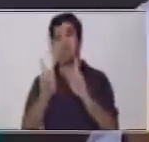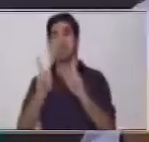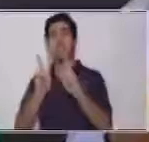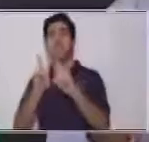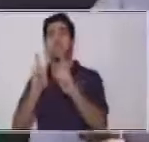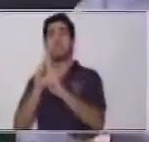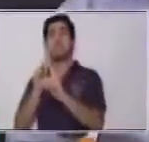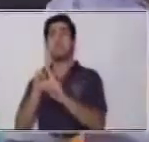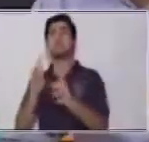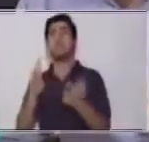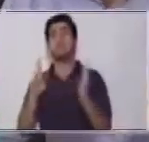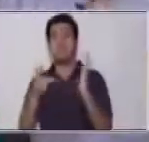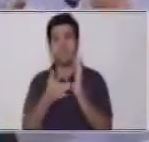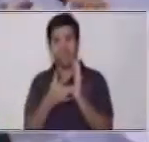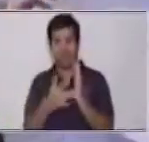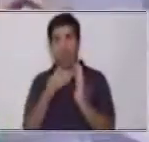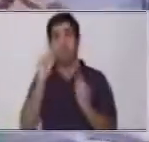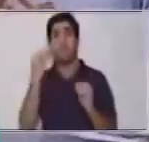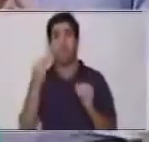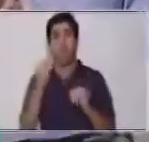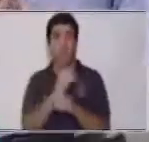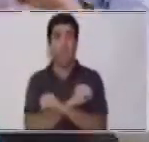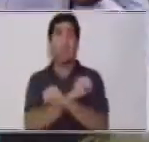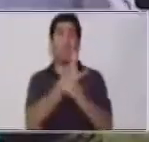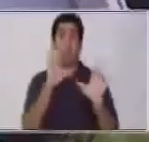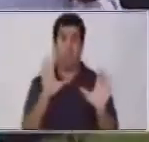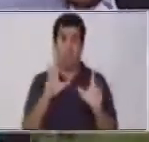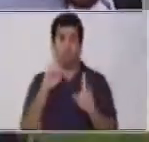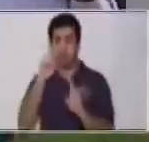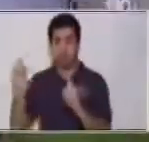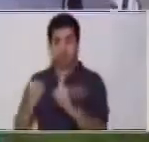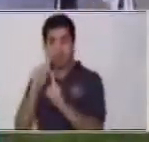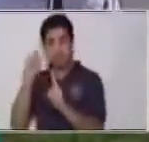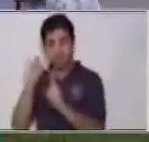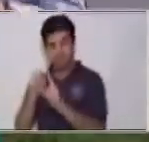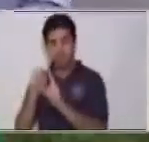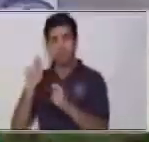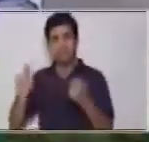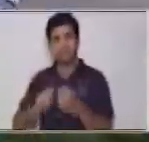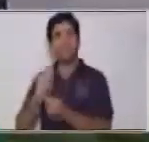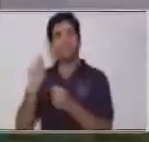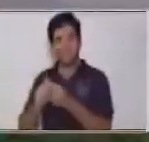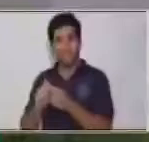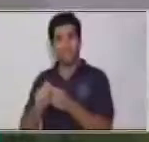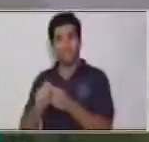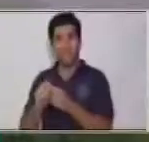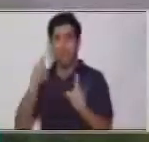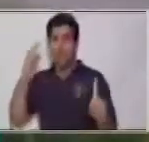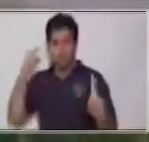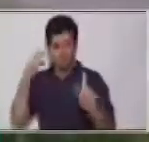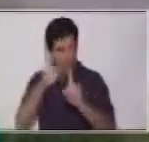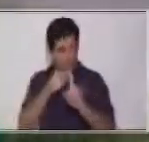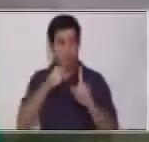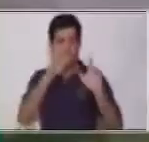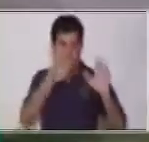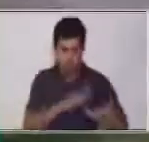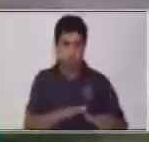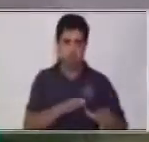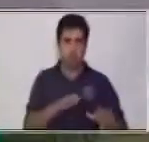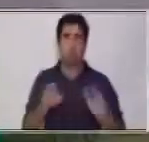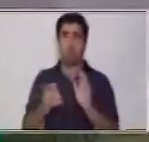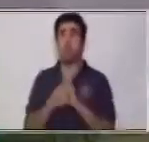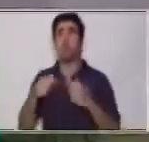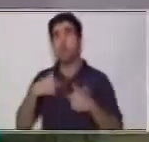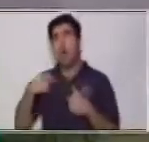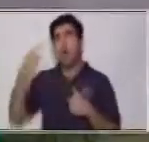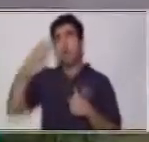es claro, es preciso y es objetivo. Objetivo se basa porque se centra en la realidad, más no en lo que